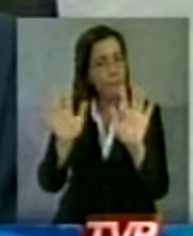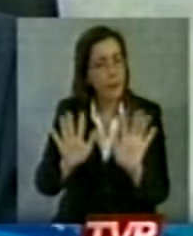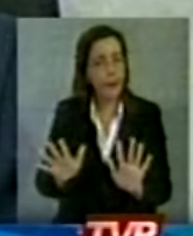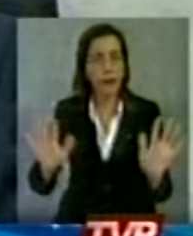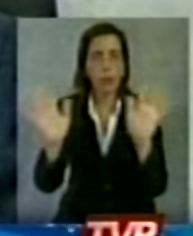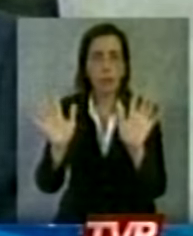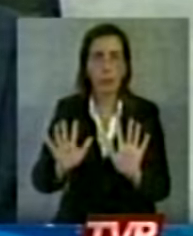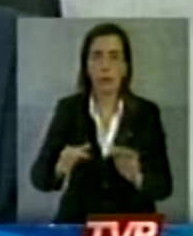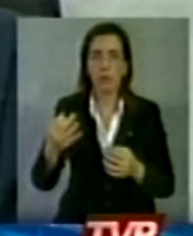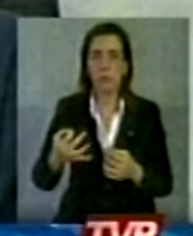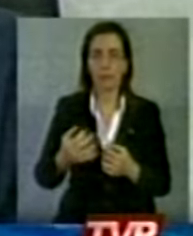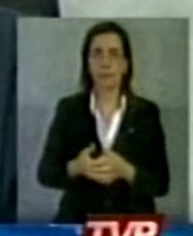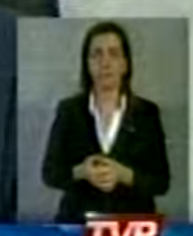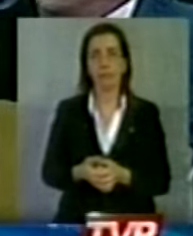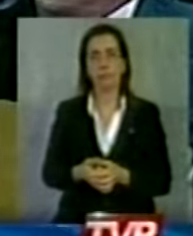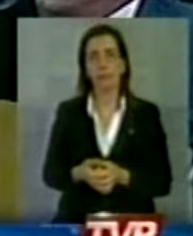previamente.